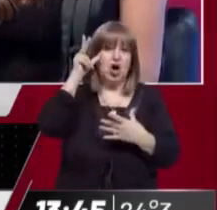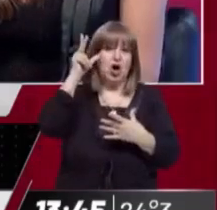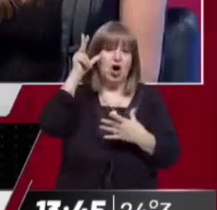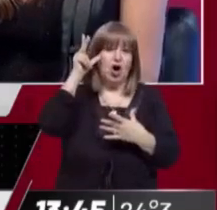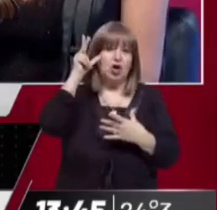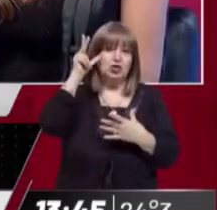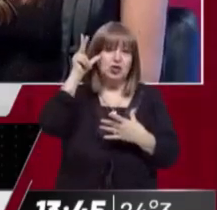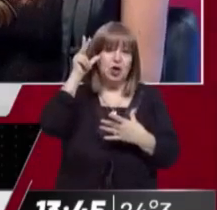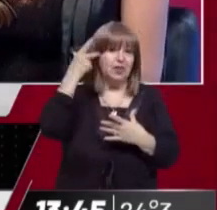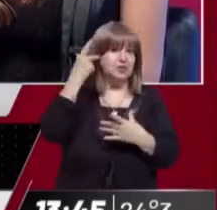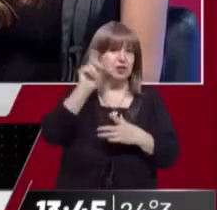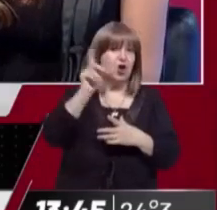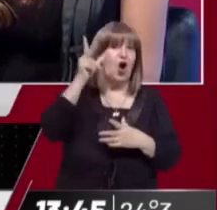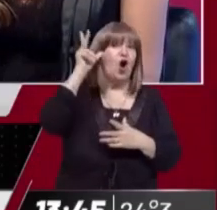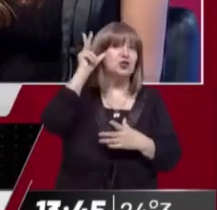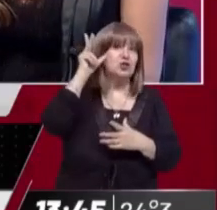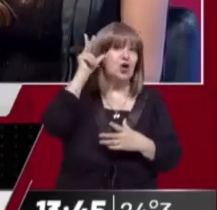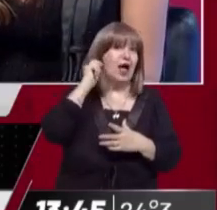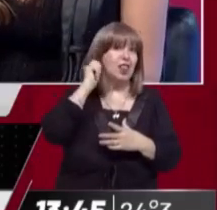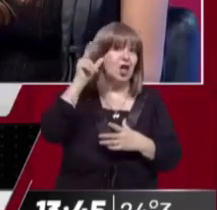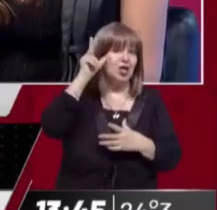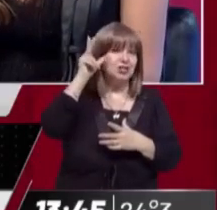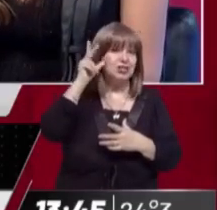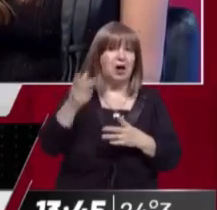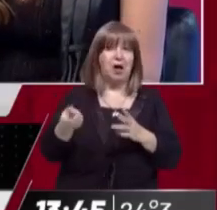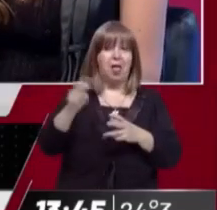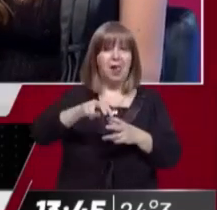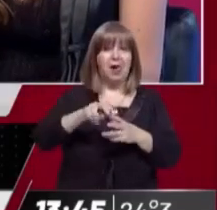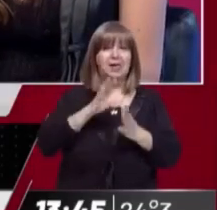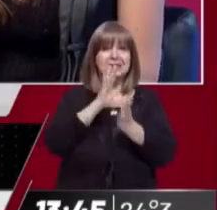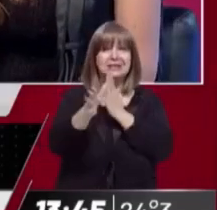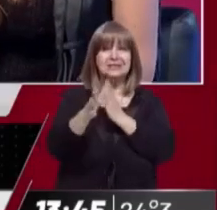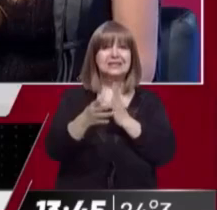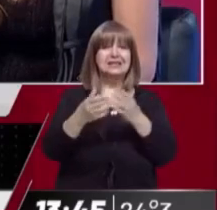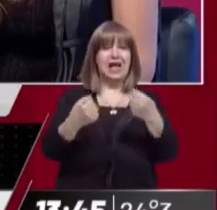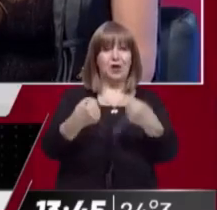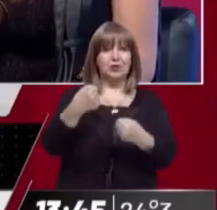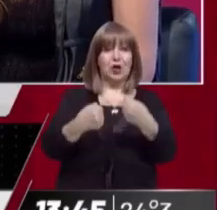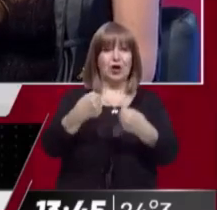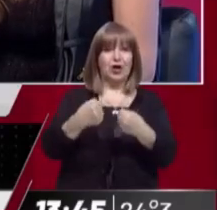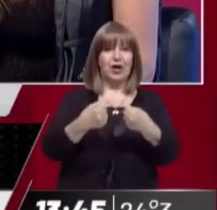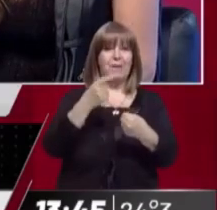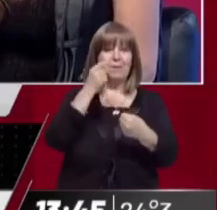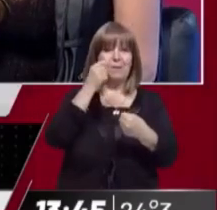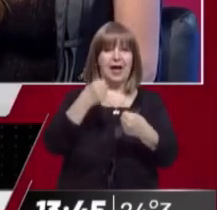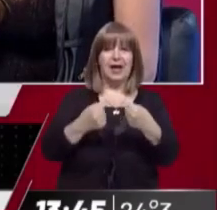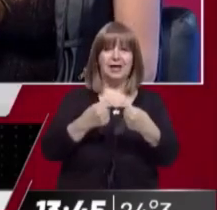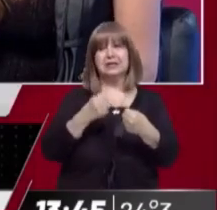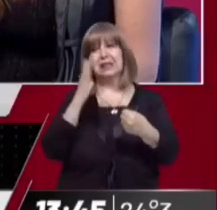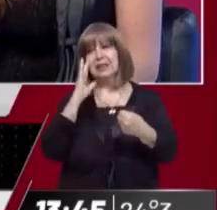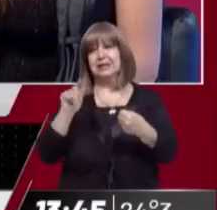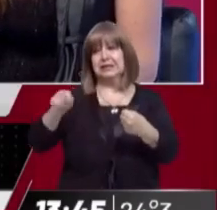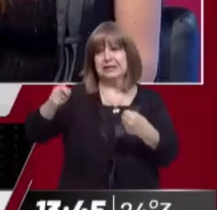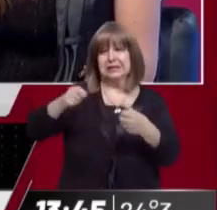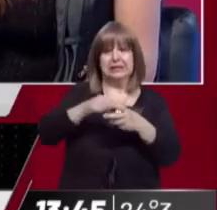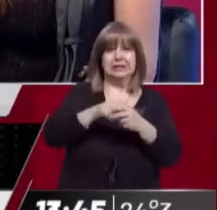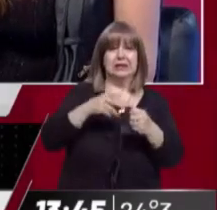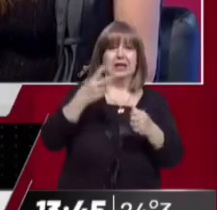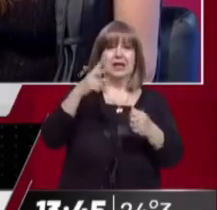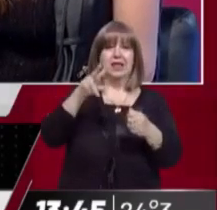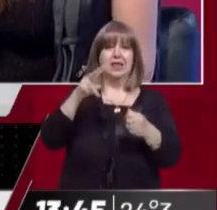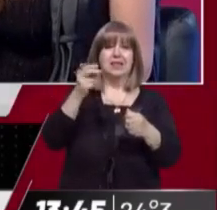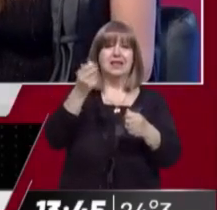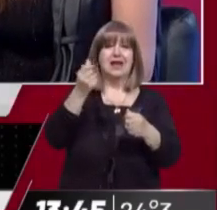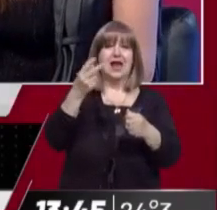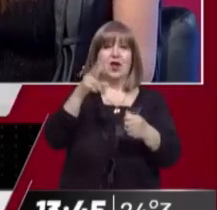impactado con la noticia con el tema realmente bueno salió bien terminó bien bueno y Deseando que no tenga ningún otro plan